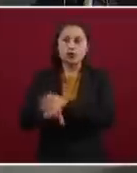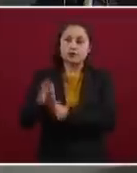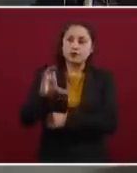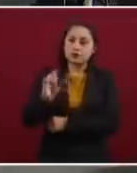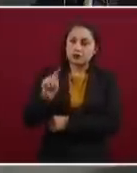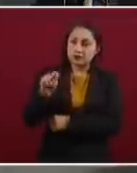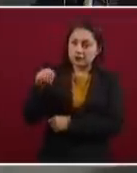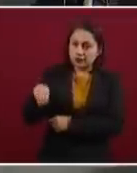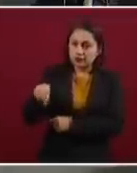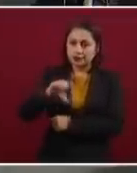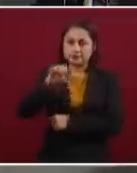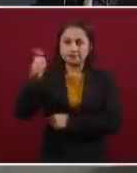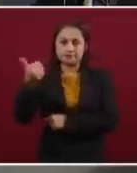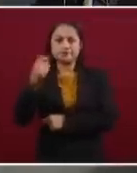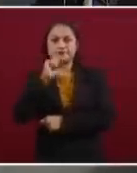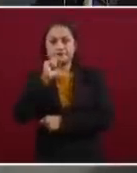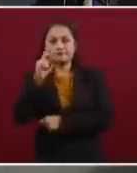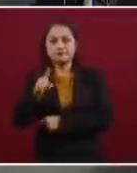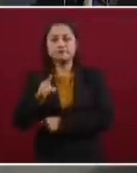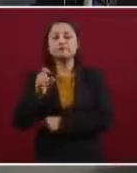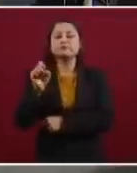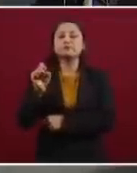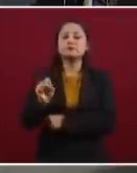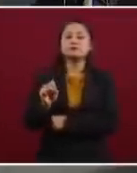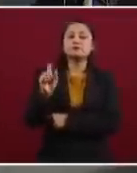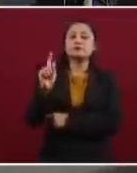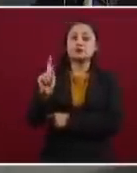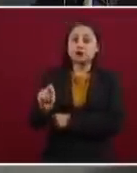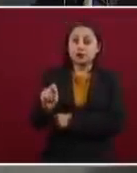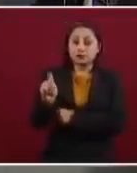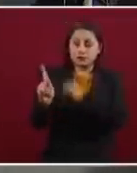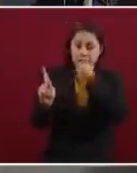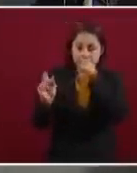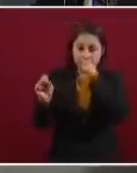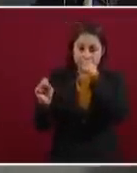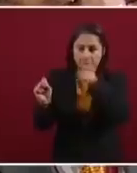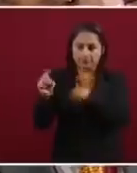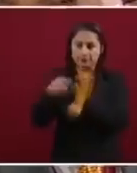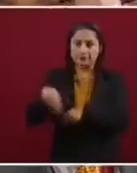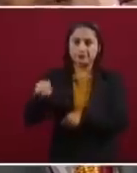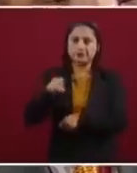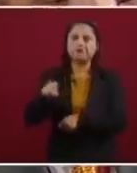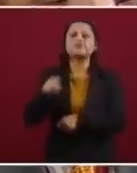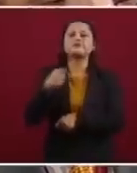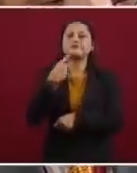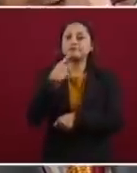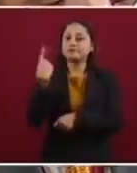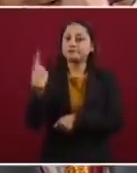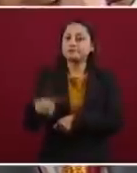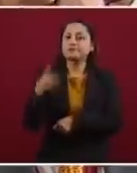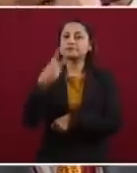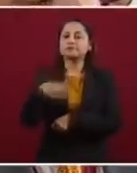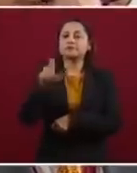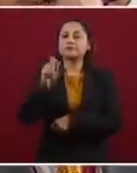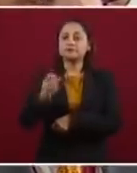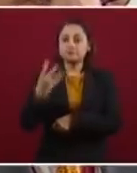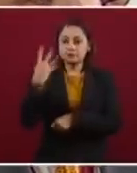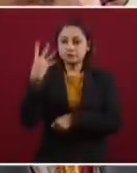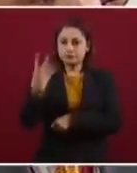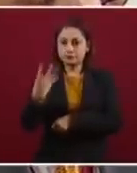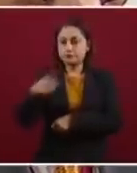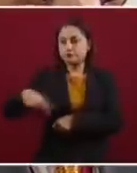la secretaria del trabajo ha recibido o ha sido notificada de 324 amparos en contra de diversas disposiciones